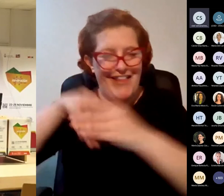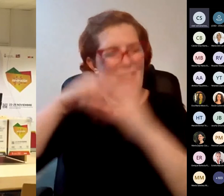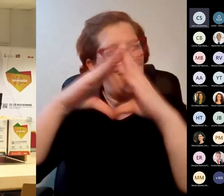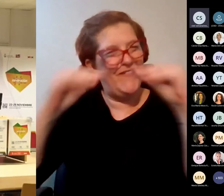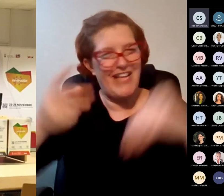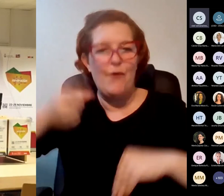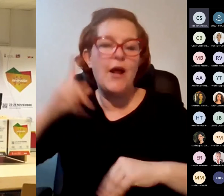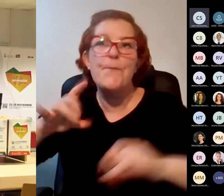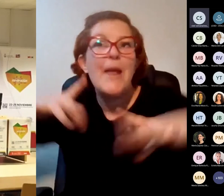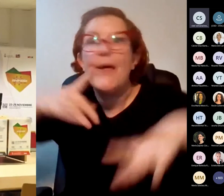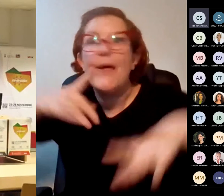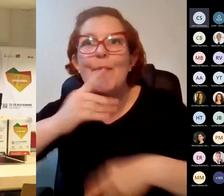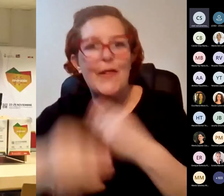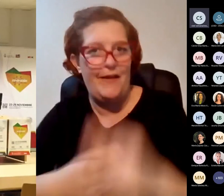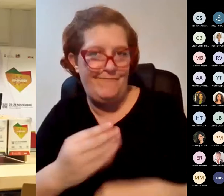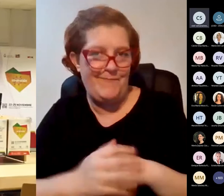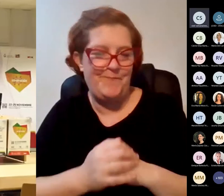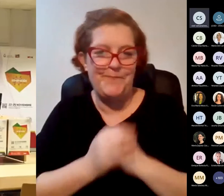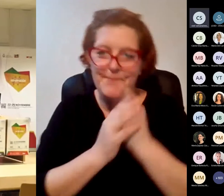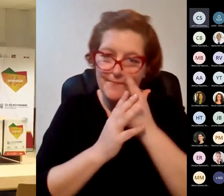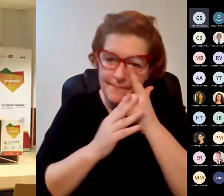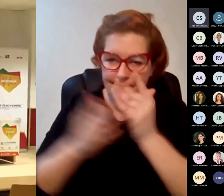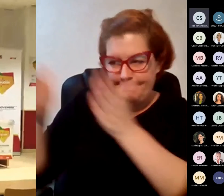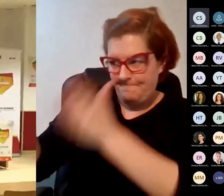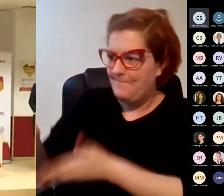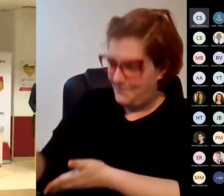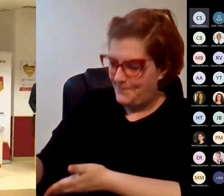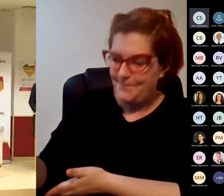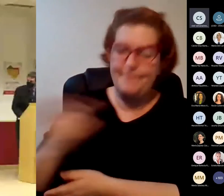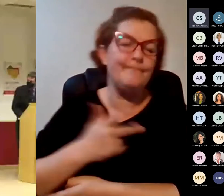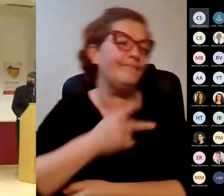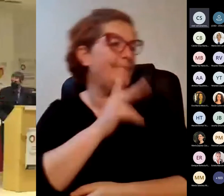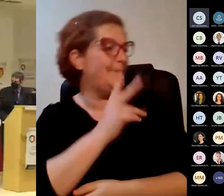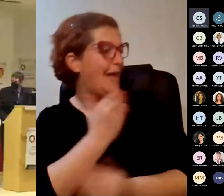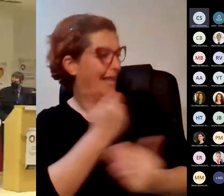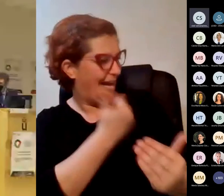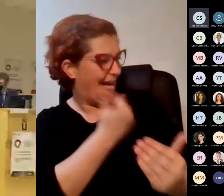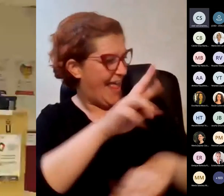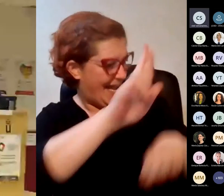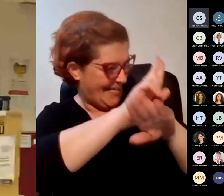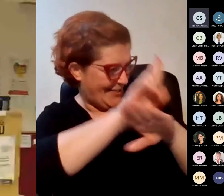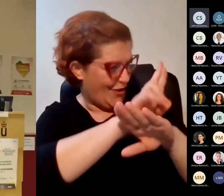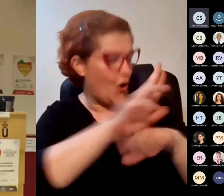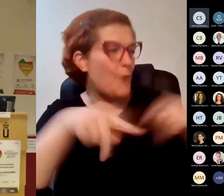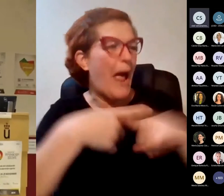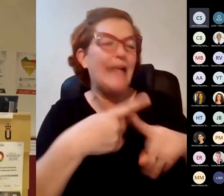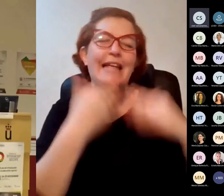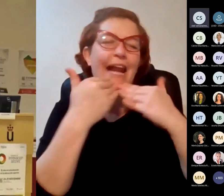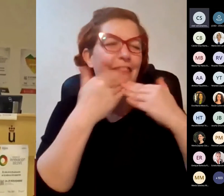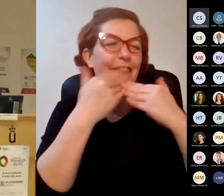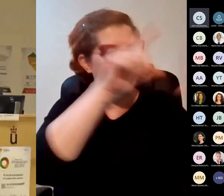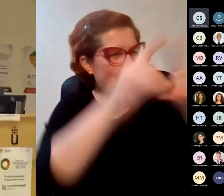es ahí por favor muchas veces por muchas gracias también a los patrocinadores